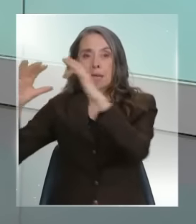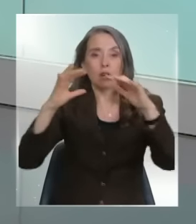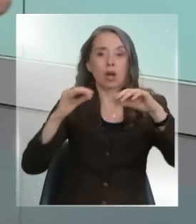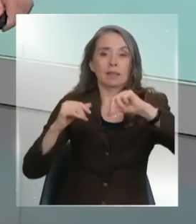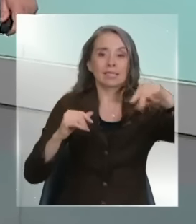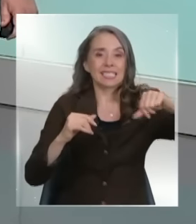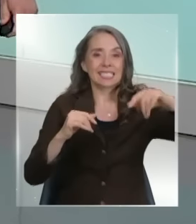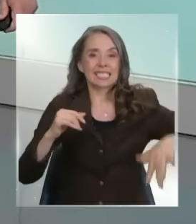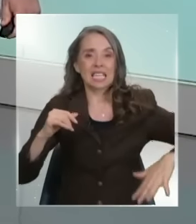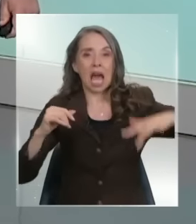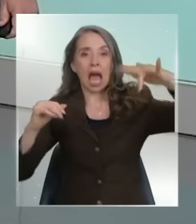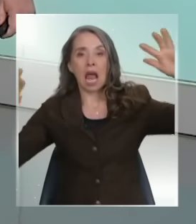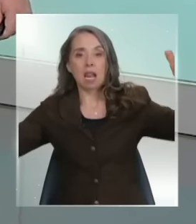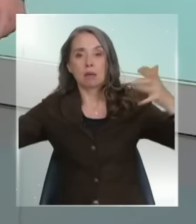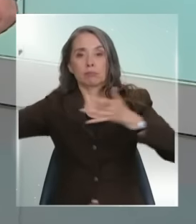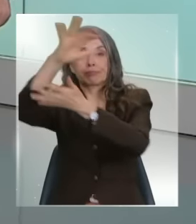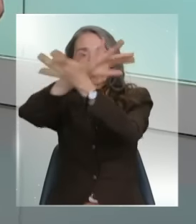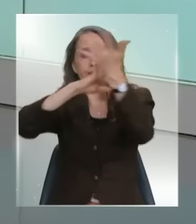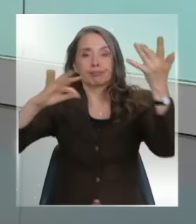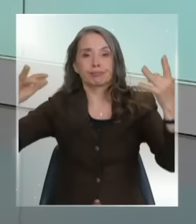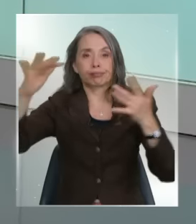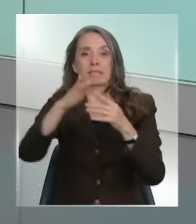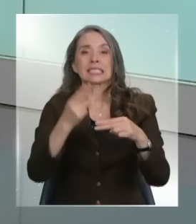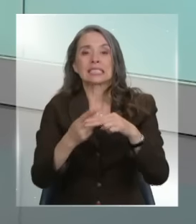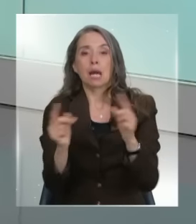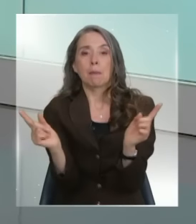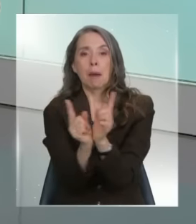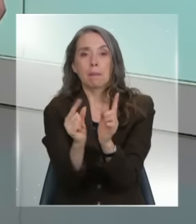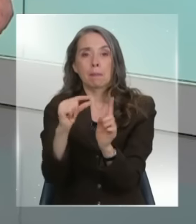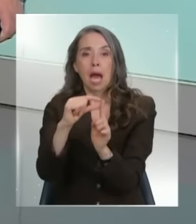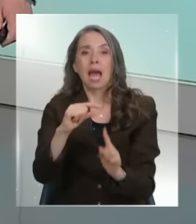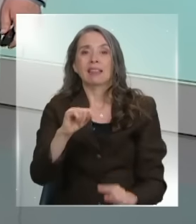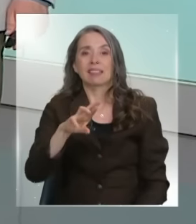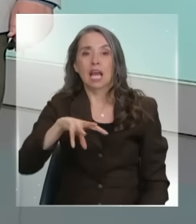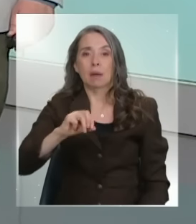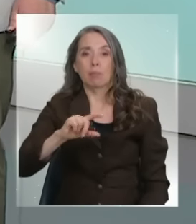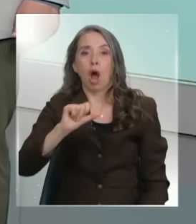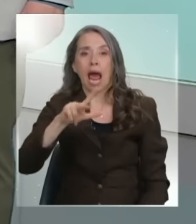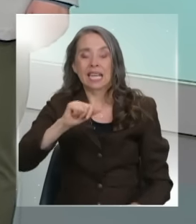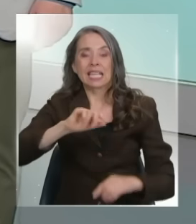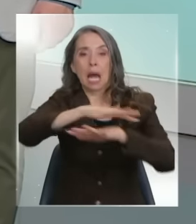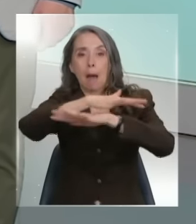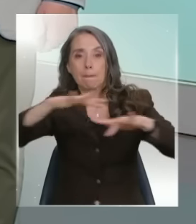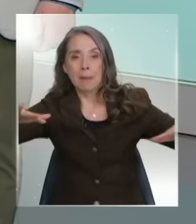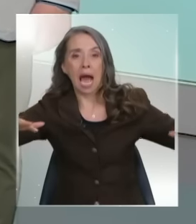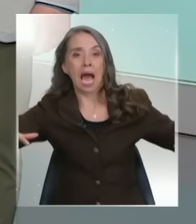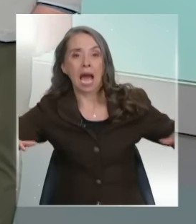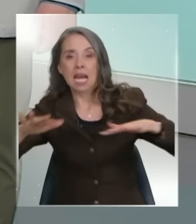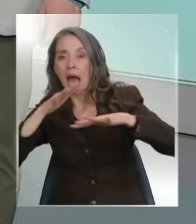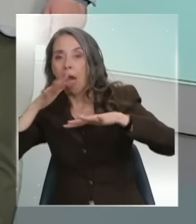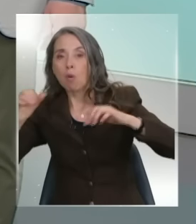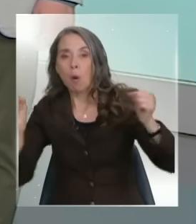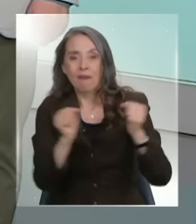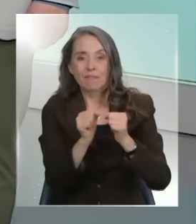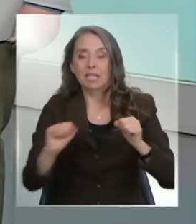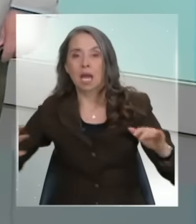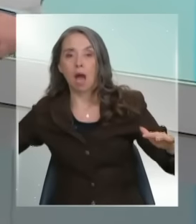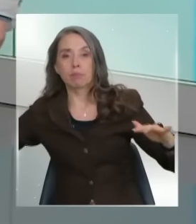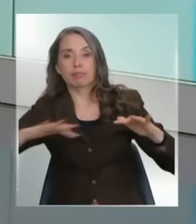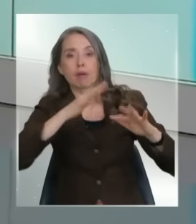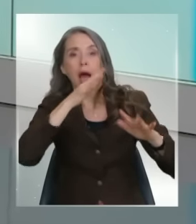alina, salinidad. Este es un sistema de corrientes que transportan aguas cálidas y frías por el mundo,